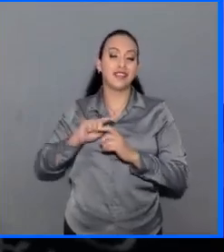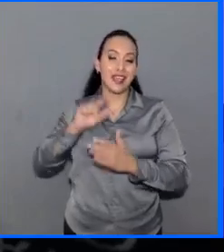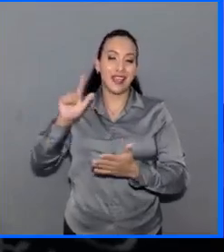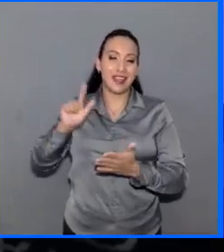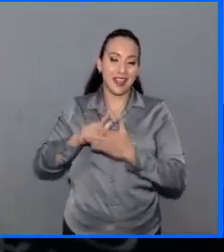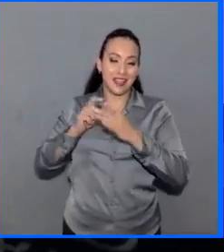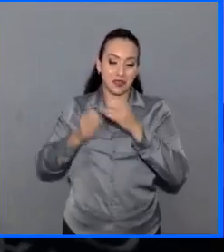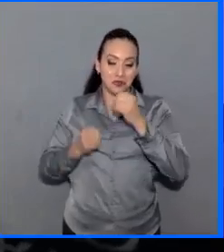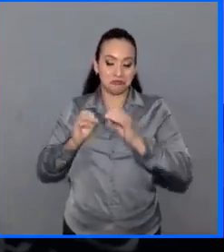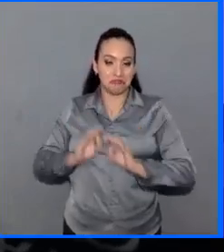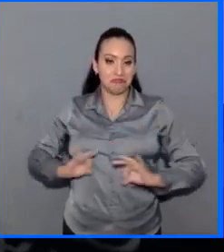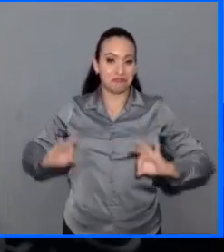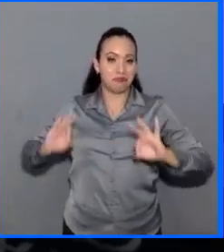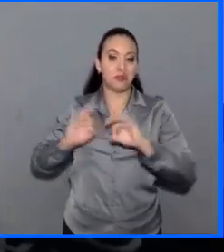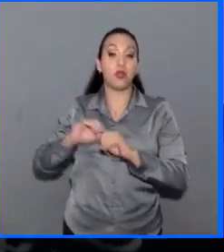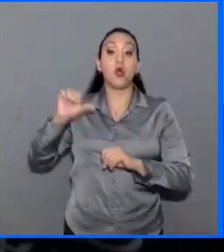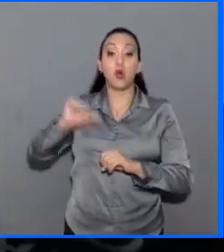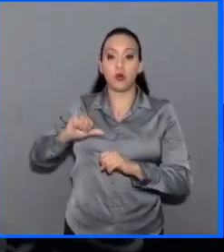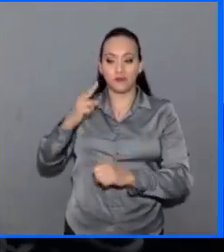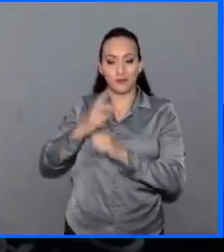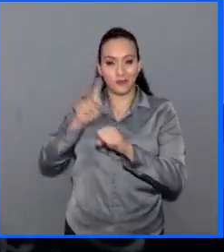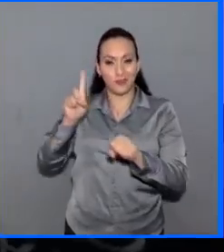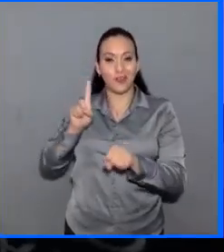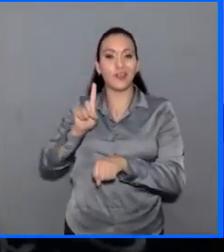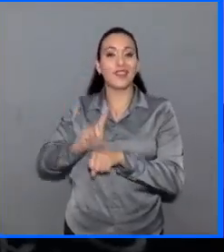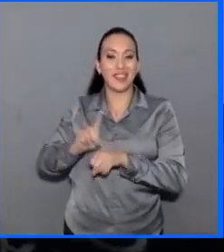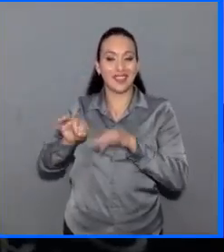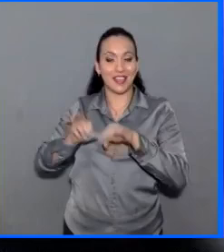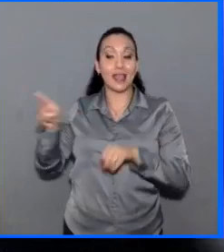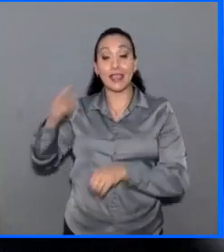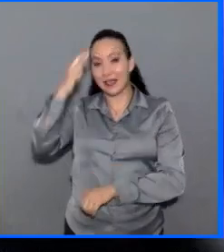el segundo día de trabajos en República Dominicana.